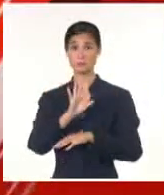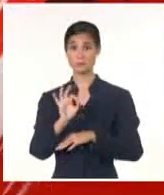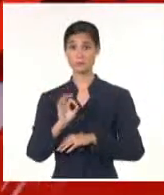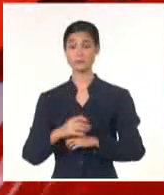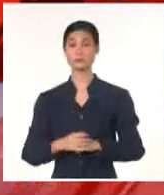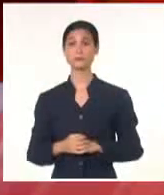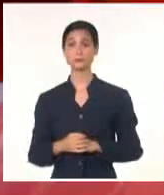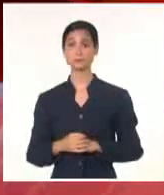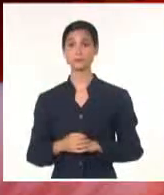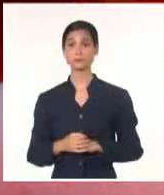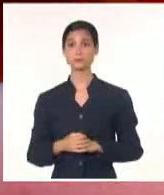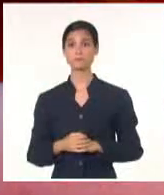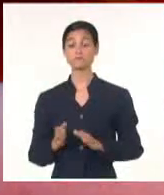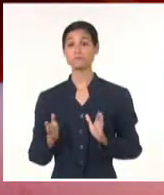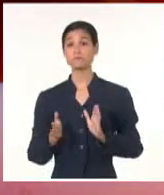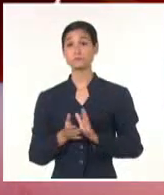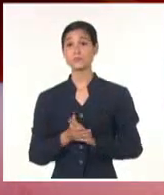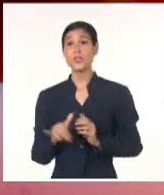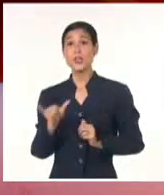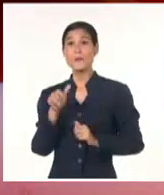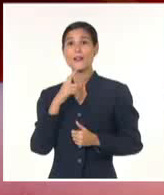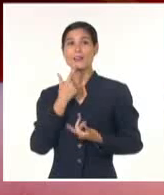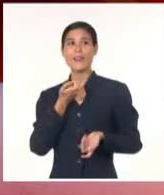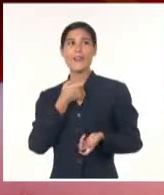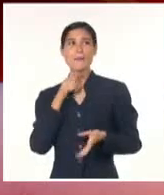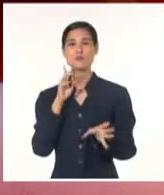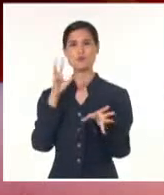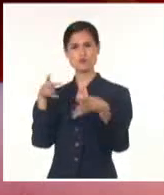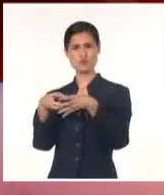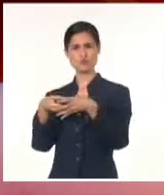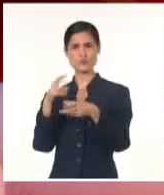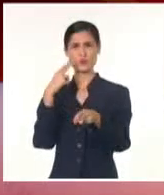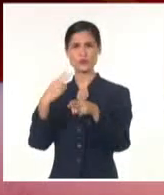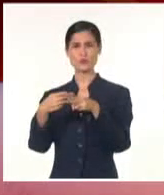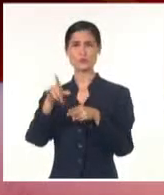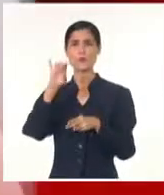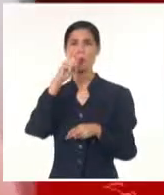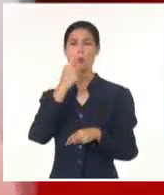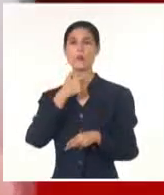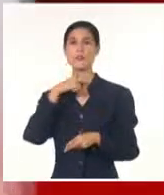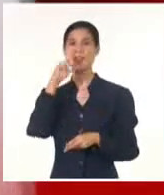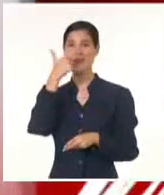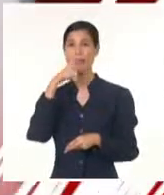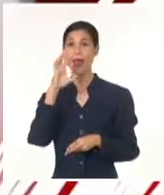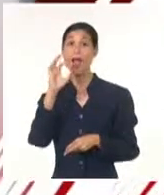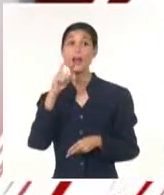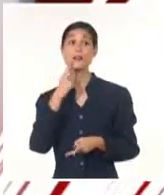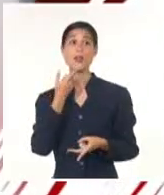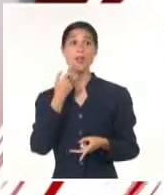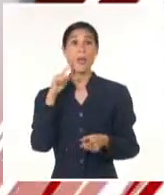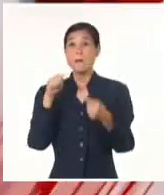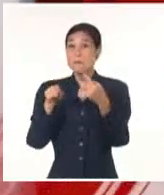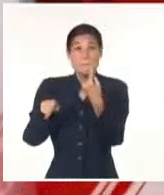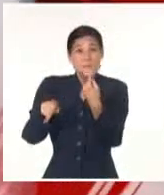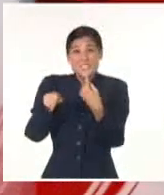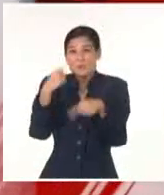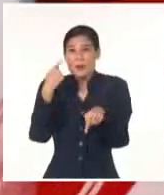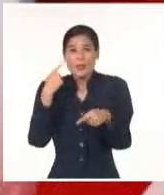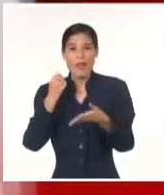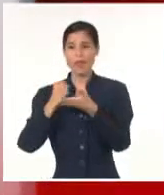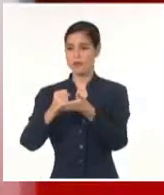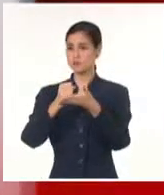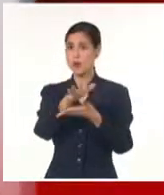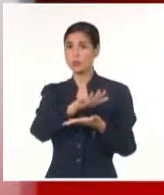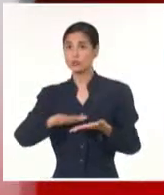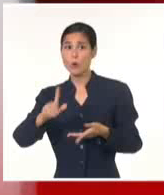Y creo que el Congreso de la UNIAC, en estos momentos críticos, cuando más faltas, porque